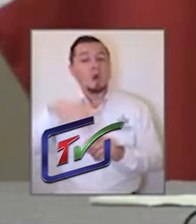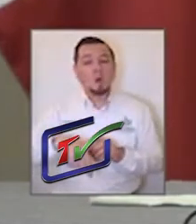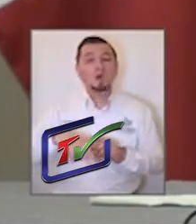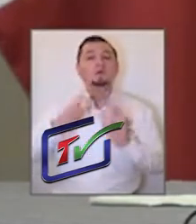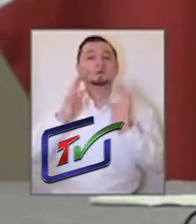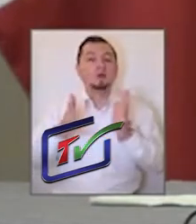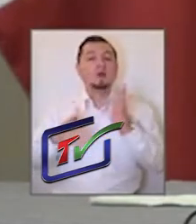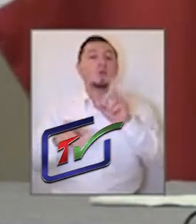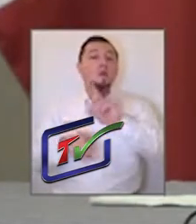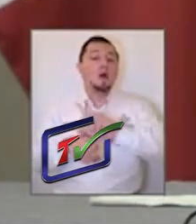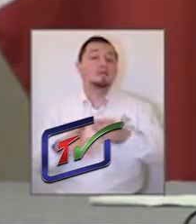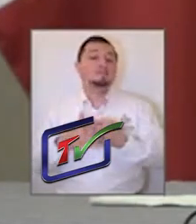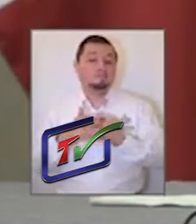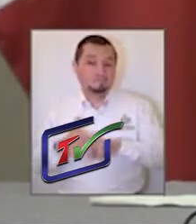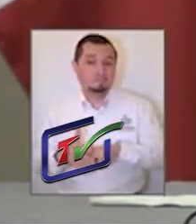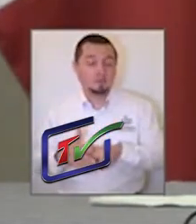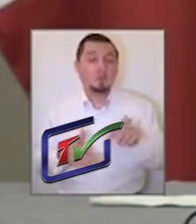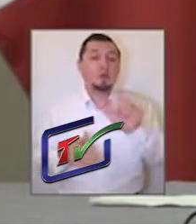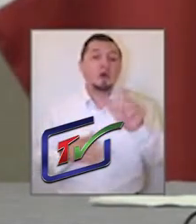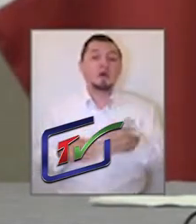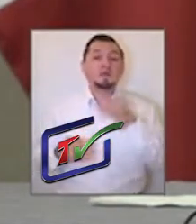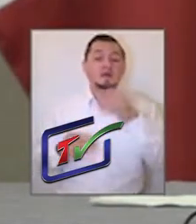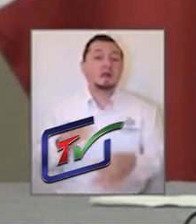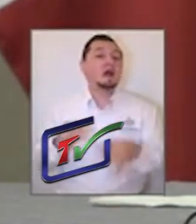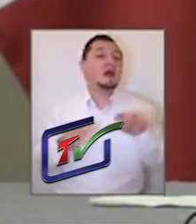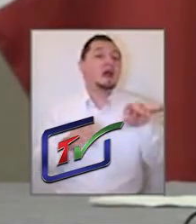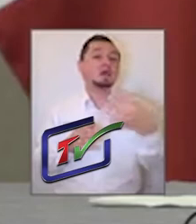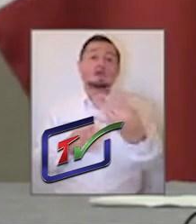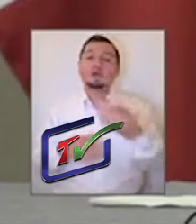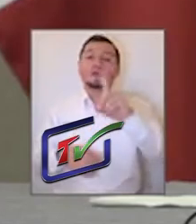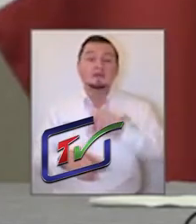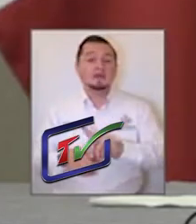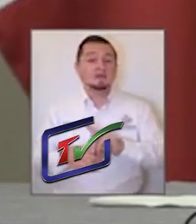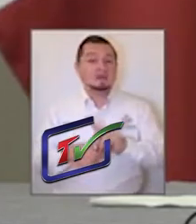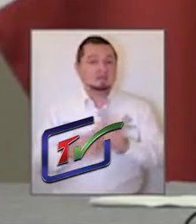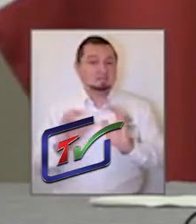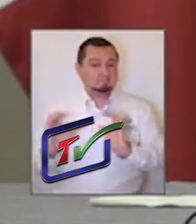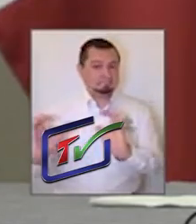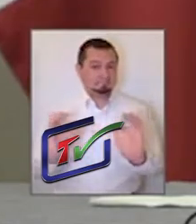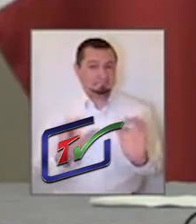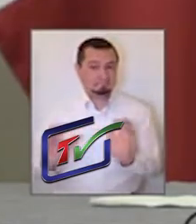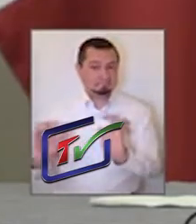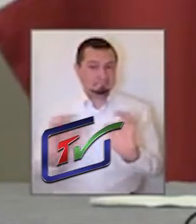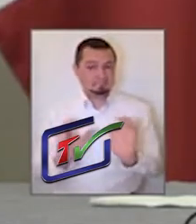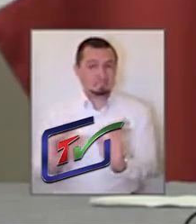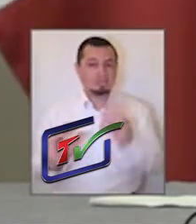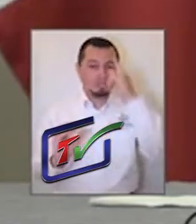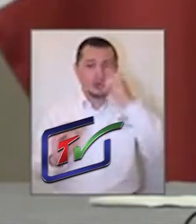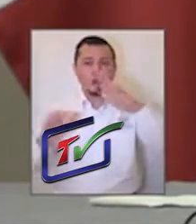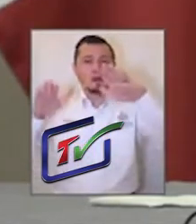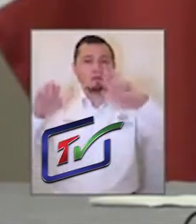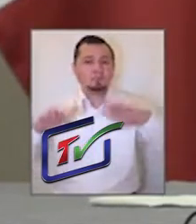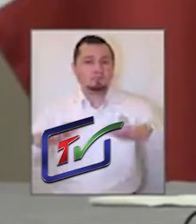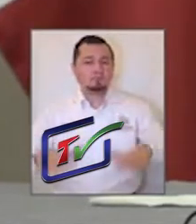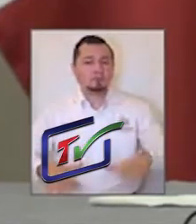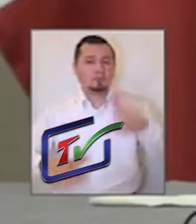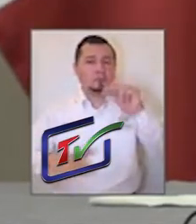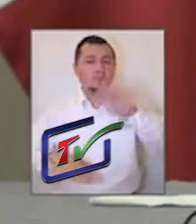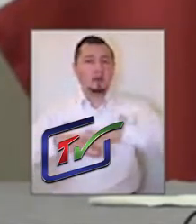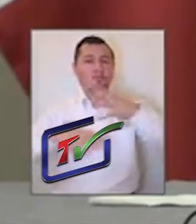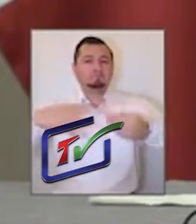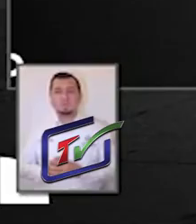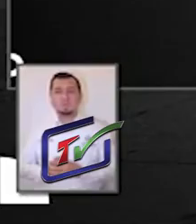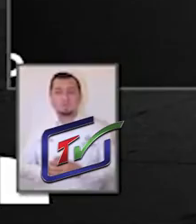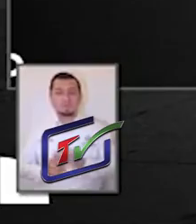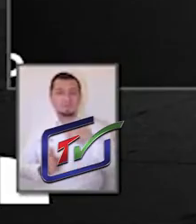terminar. Hoy sabemos cuándo inicia y cuándo termina. Son 14 días de esfuerzo ciudadano para poder cortar cadenas